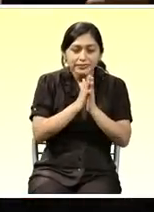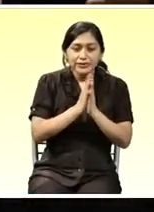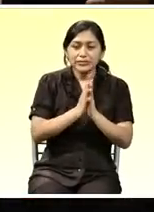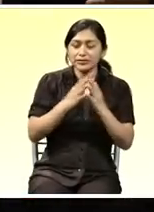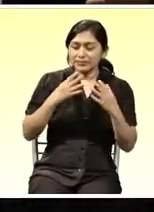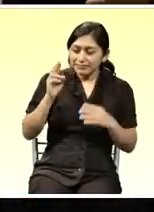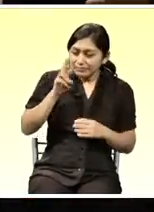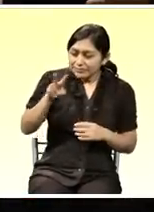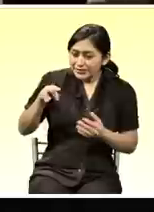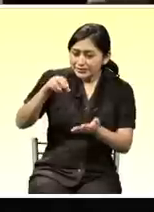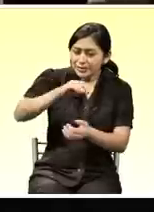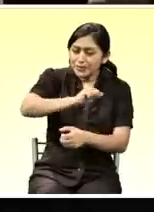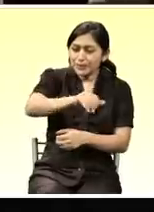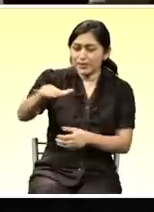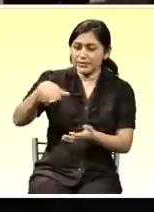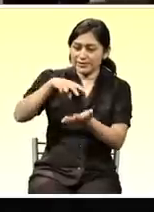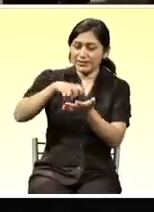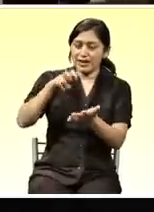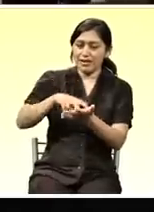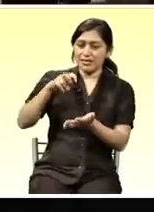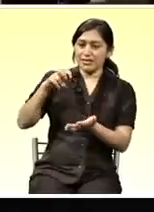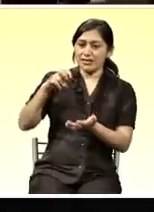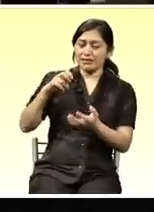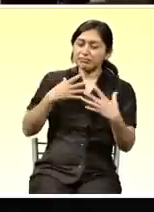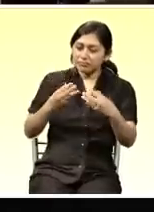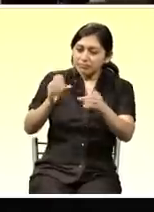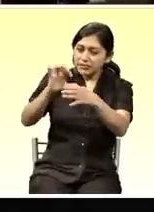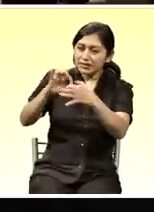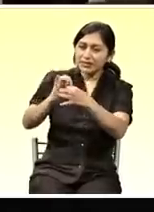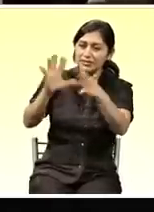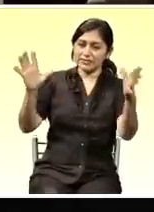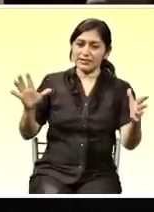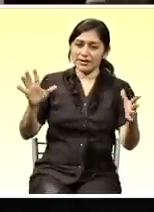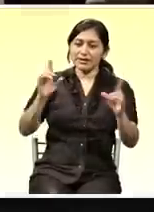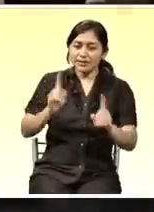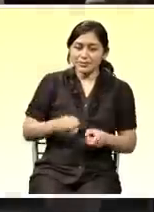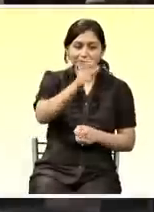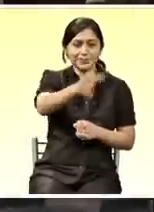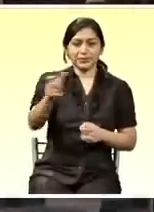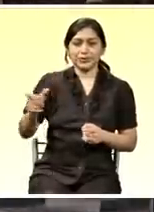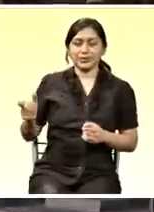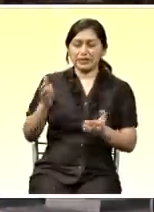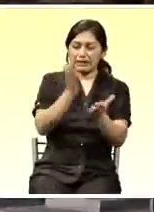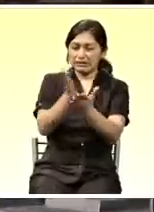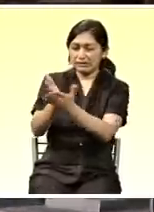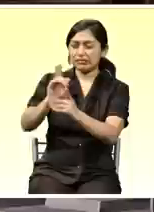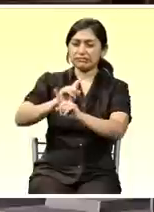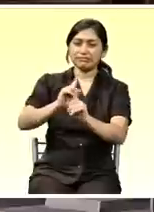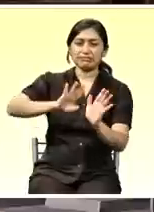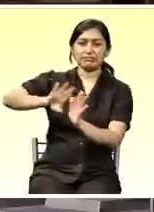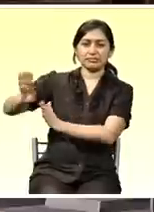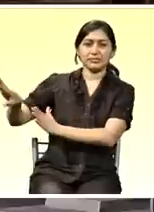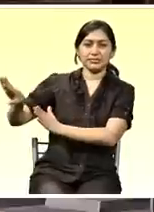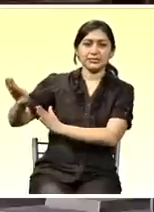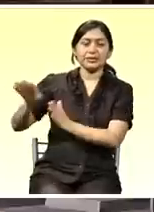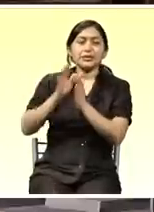misericordia al pueblo de Salta y a tus devotos de todo castigo. Concédenos